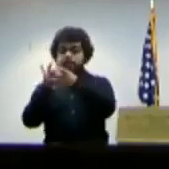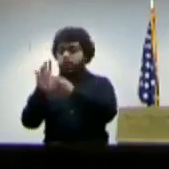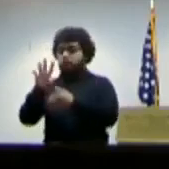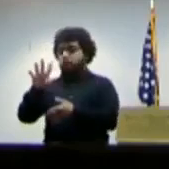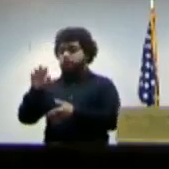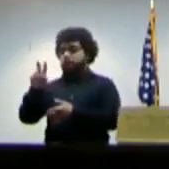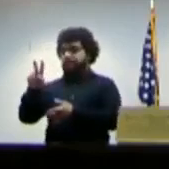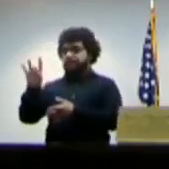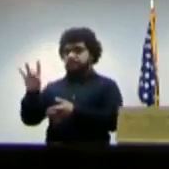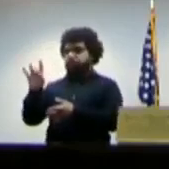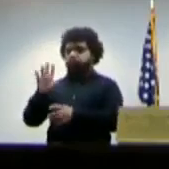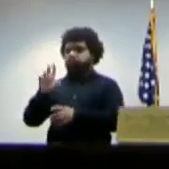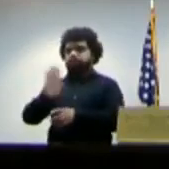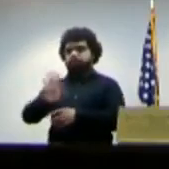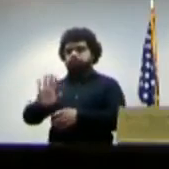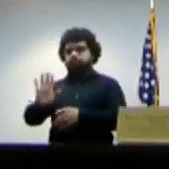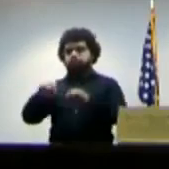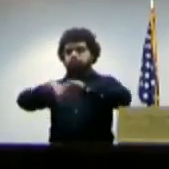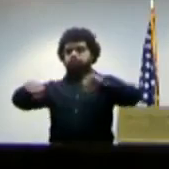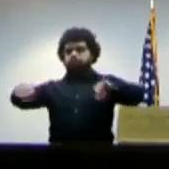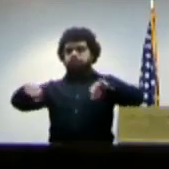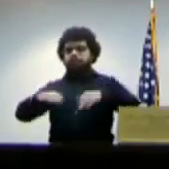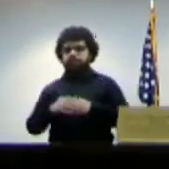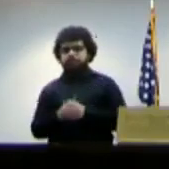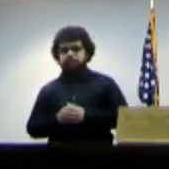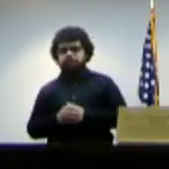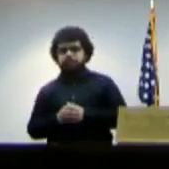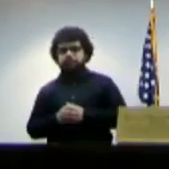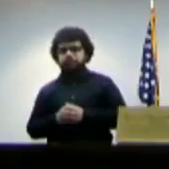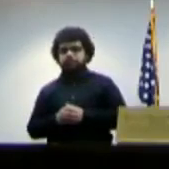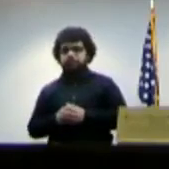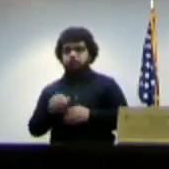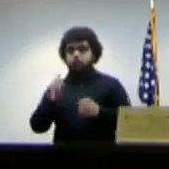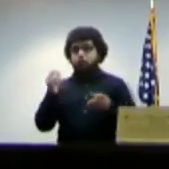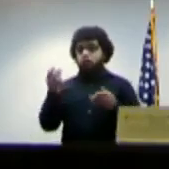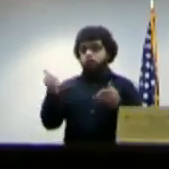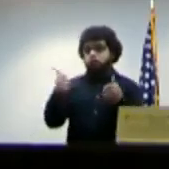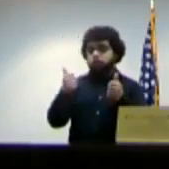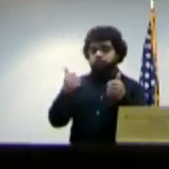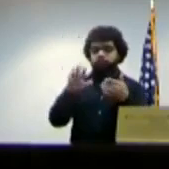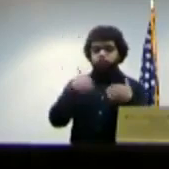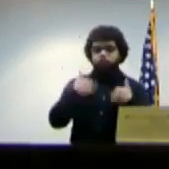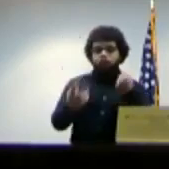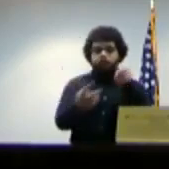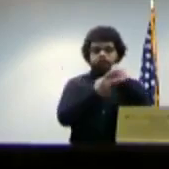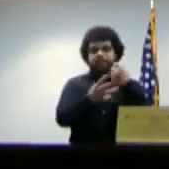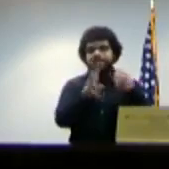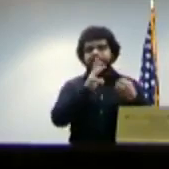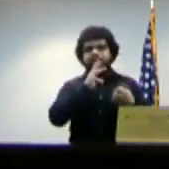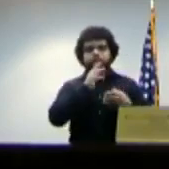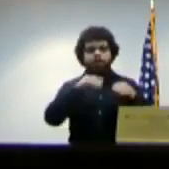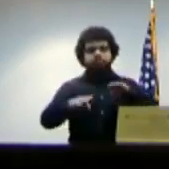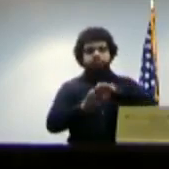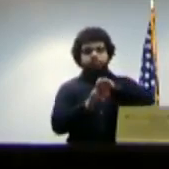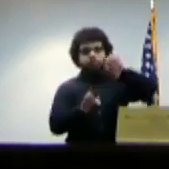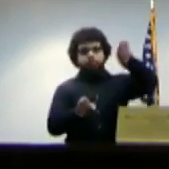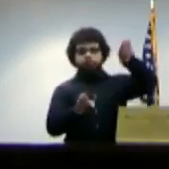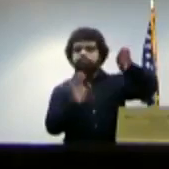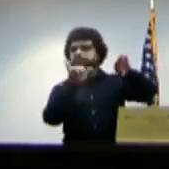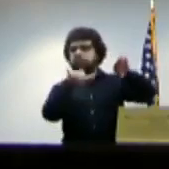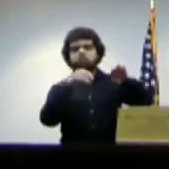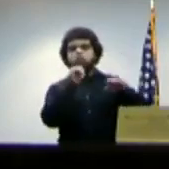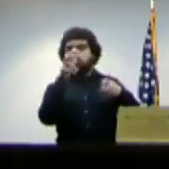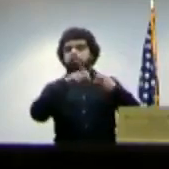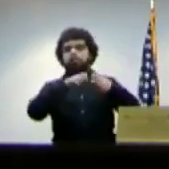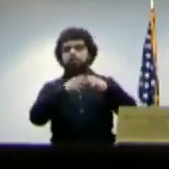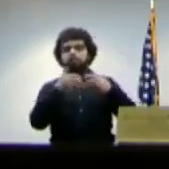lo que tiene que ver con la hidro y con los embalses, no hay ningún problema con el negociado. Ok, perfecto.